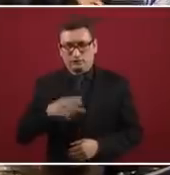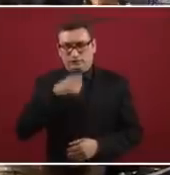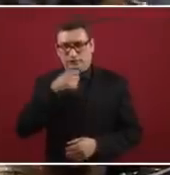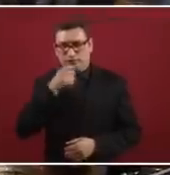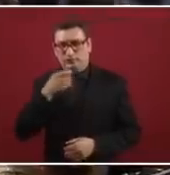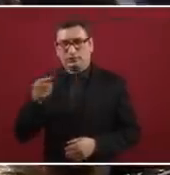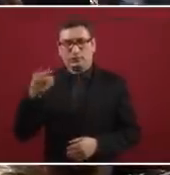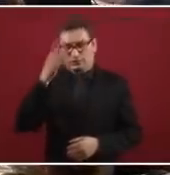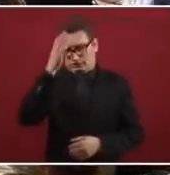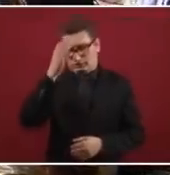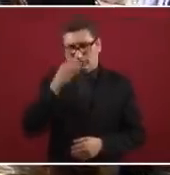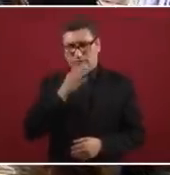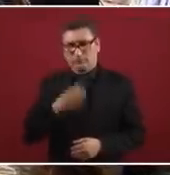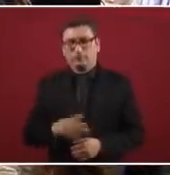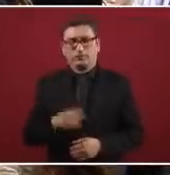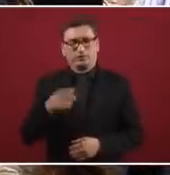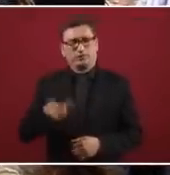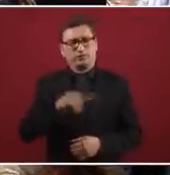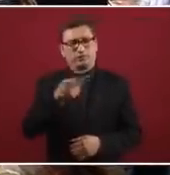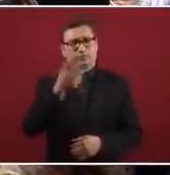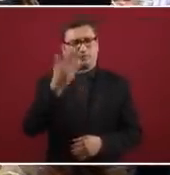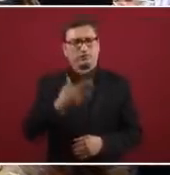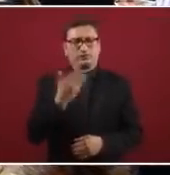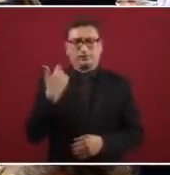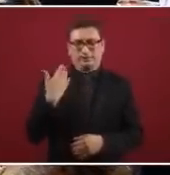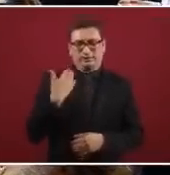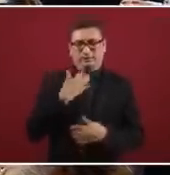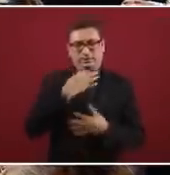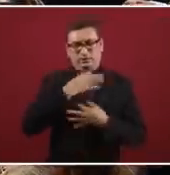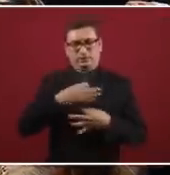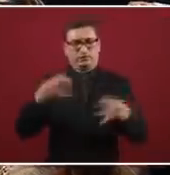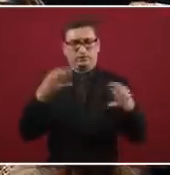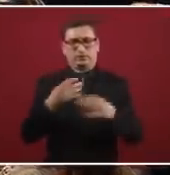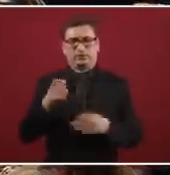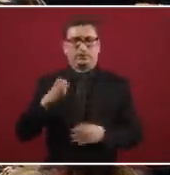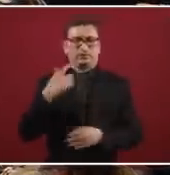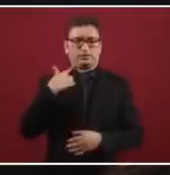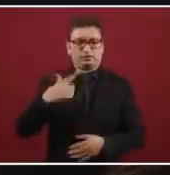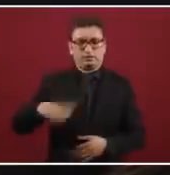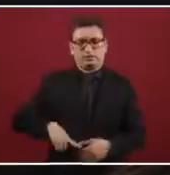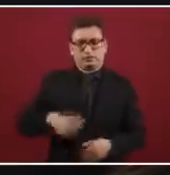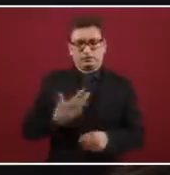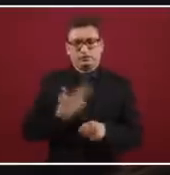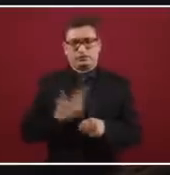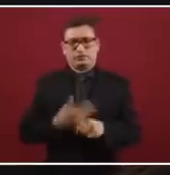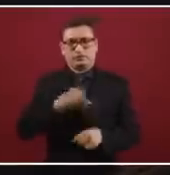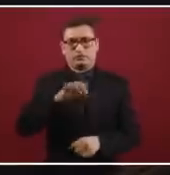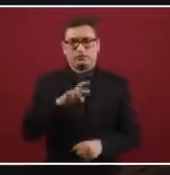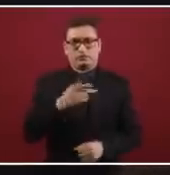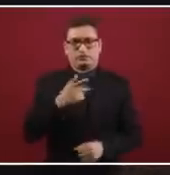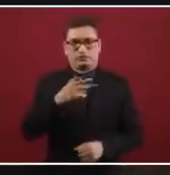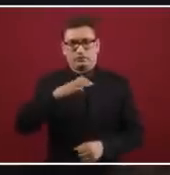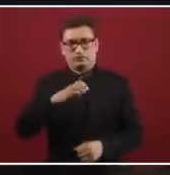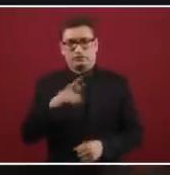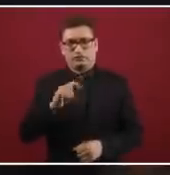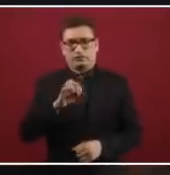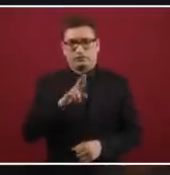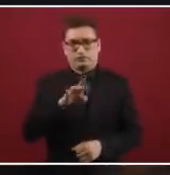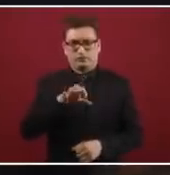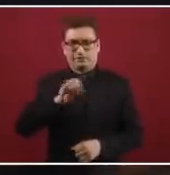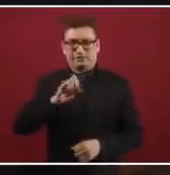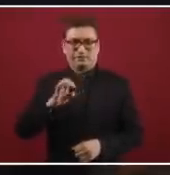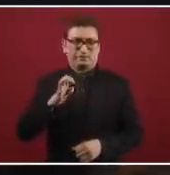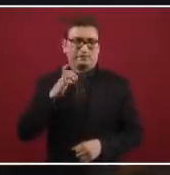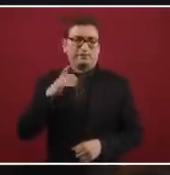Coahuila. Preguntarle, se da a conocer en las últimas horas que el exgobernador Jorge Torres, exgobernador de Coahuila, pues